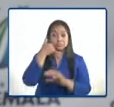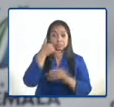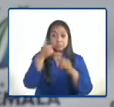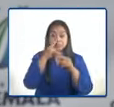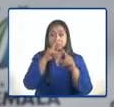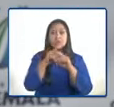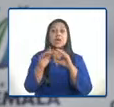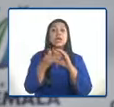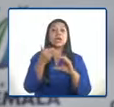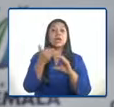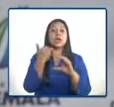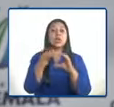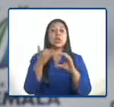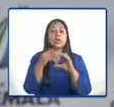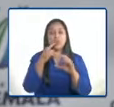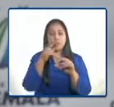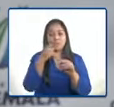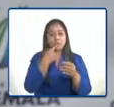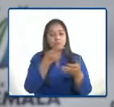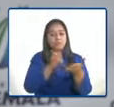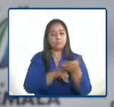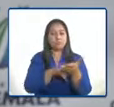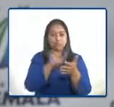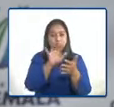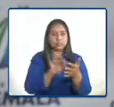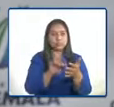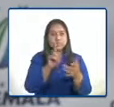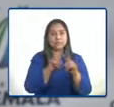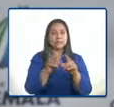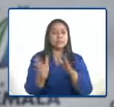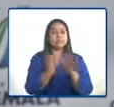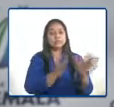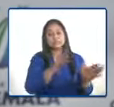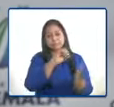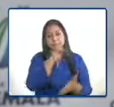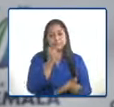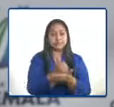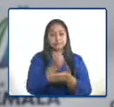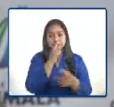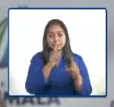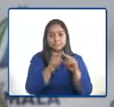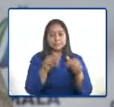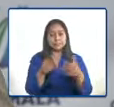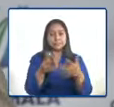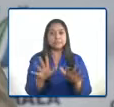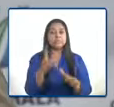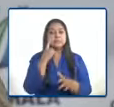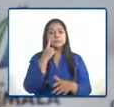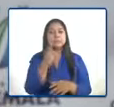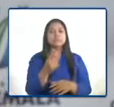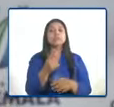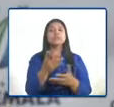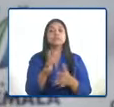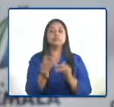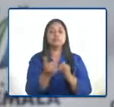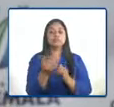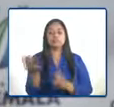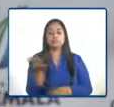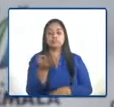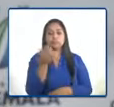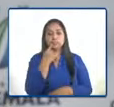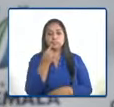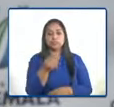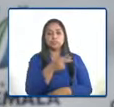el usuario registró. Posteriormente hay una validación que se hace para asegurarnos que efectivamente el nombre del pasajero